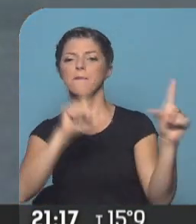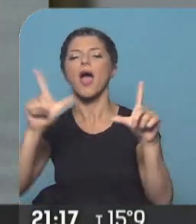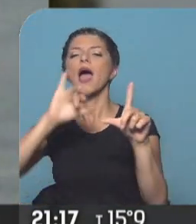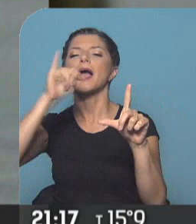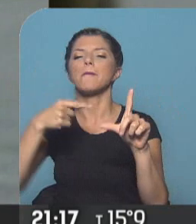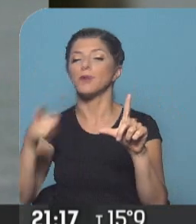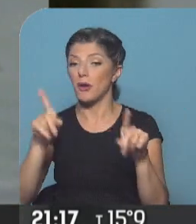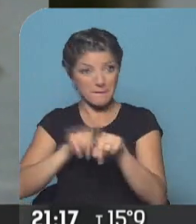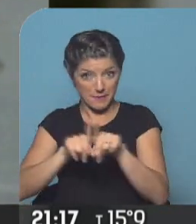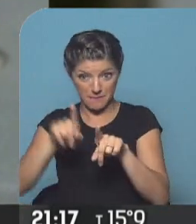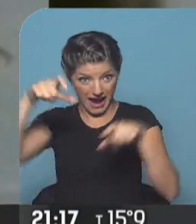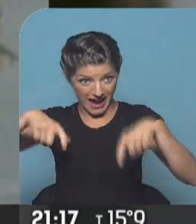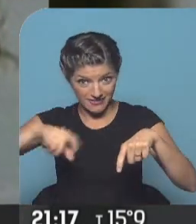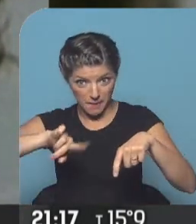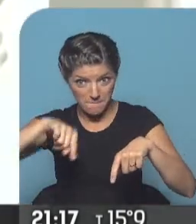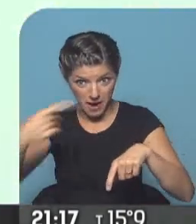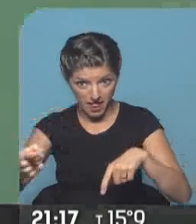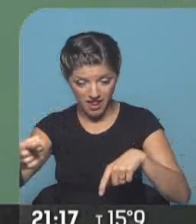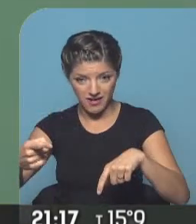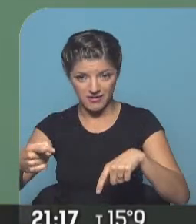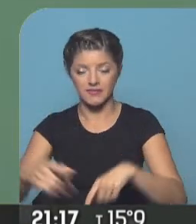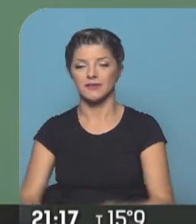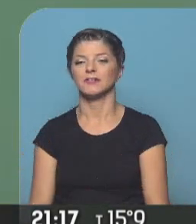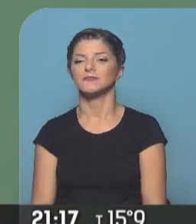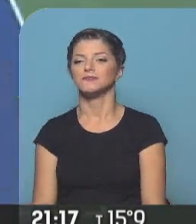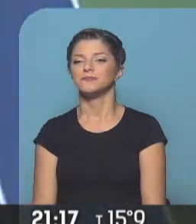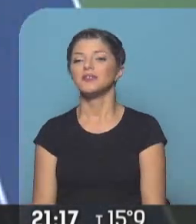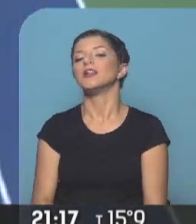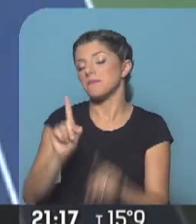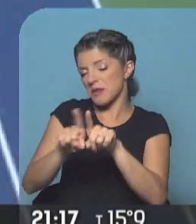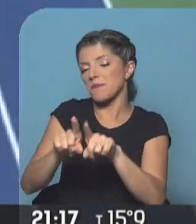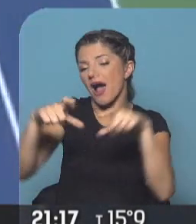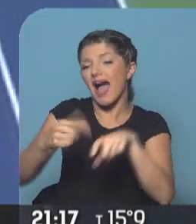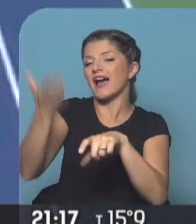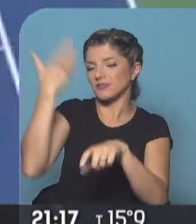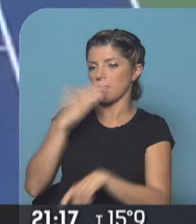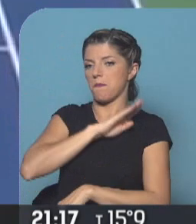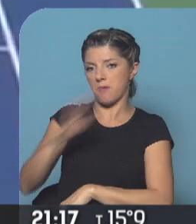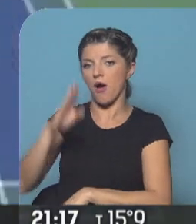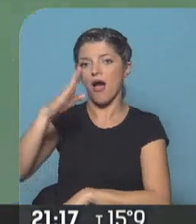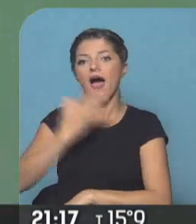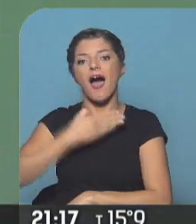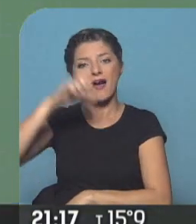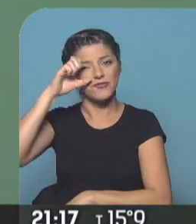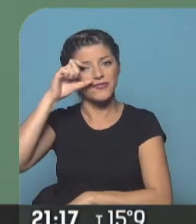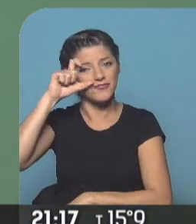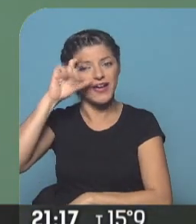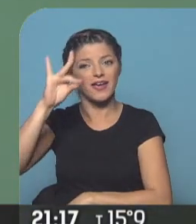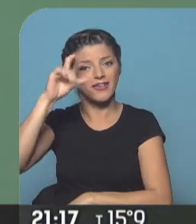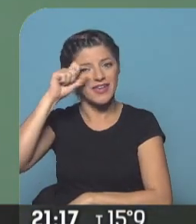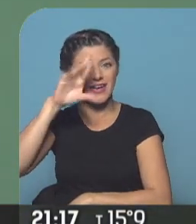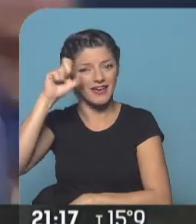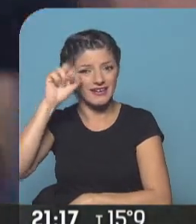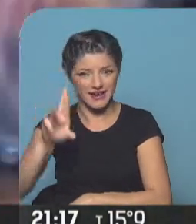mismo estadio donde estará jugando mañana y en el mismo estadio donde ayer le ganó a Federer. Todo el mundo habla del martillo.